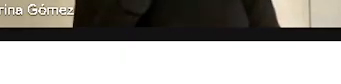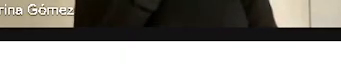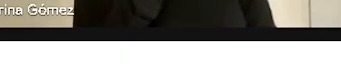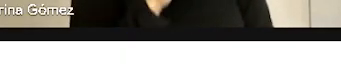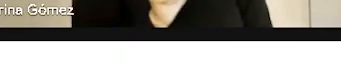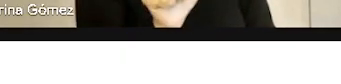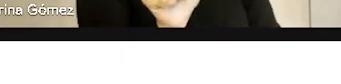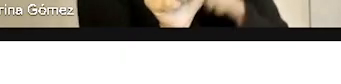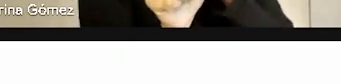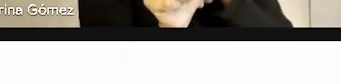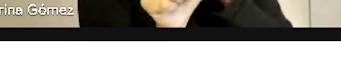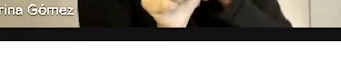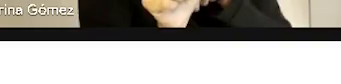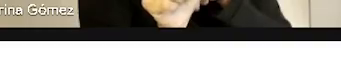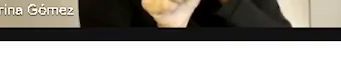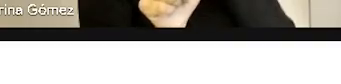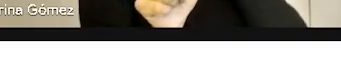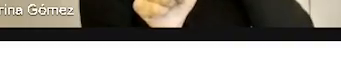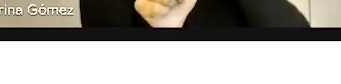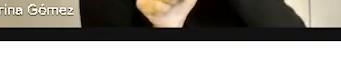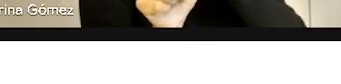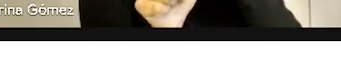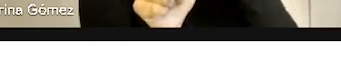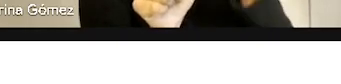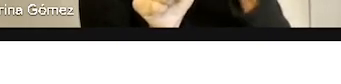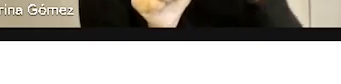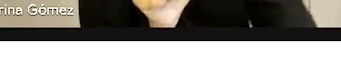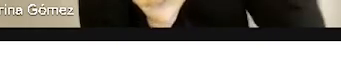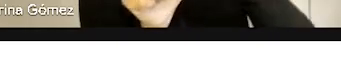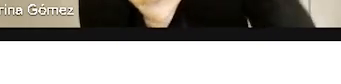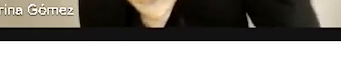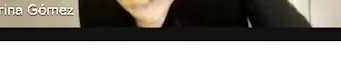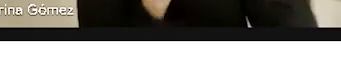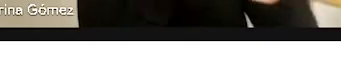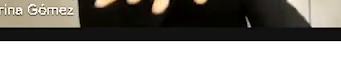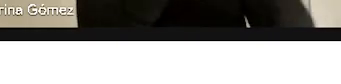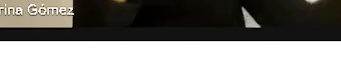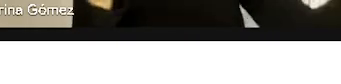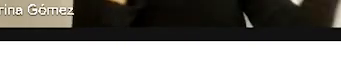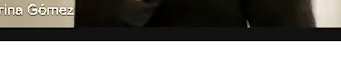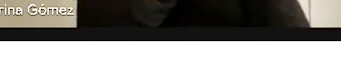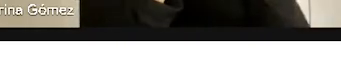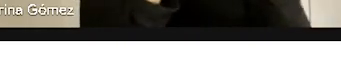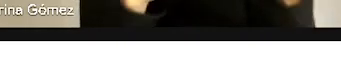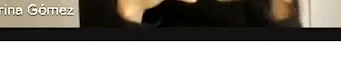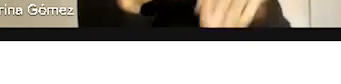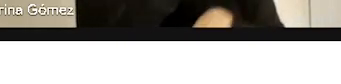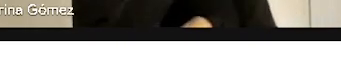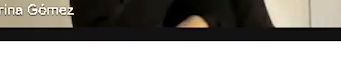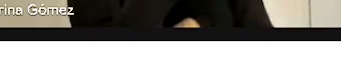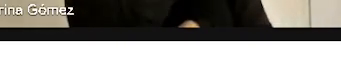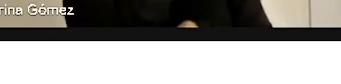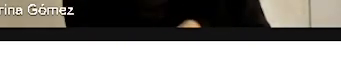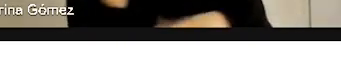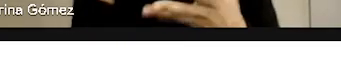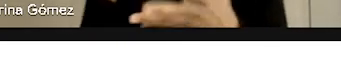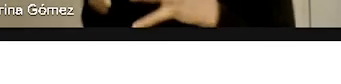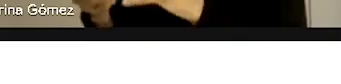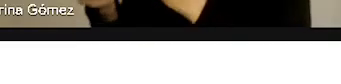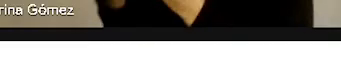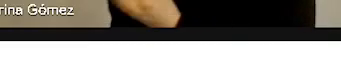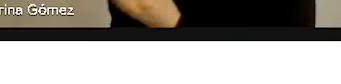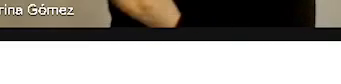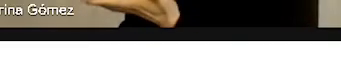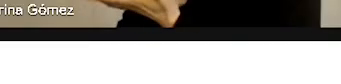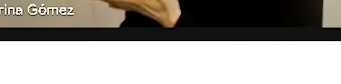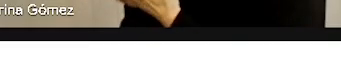con respecto a esa palabra les doy una situación. Entonces ellos tienen que buscar la manera de cómo resolver con esa